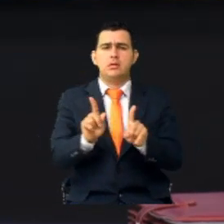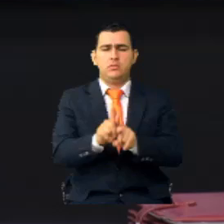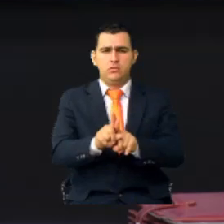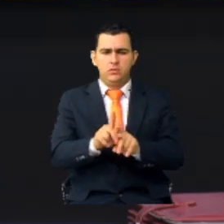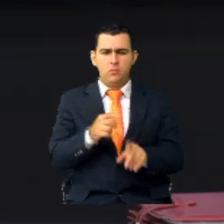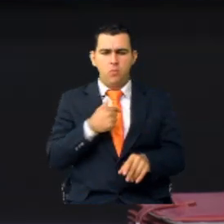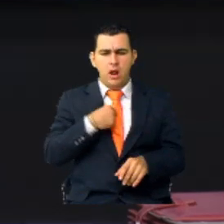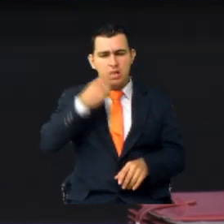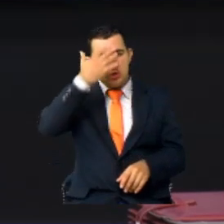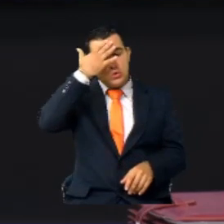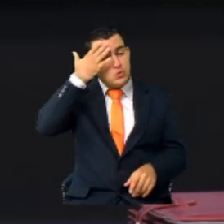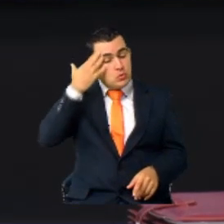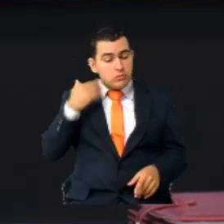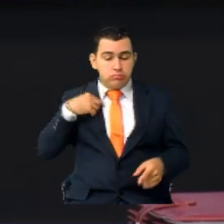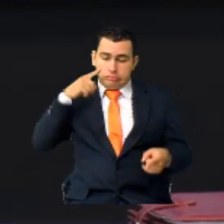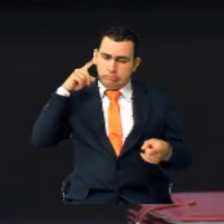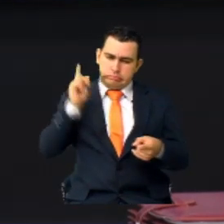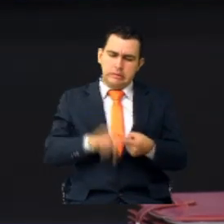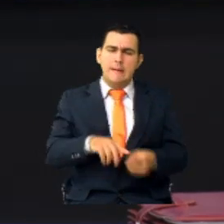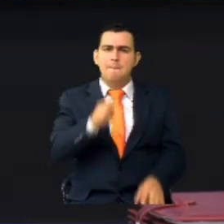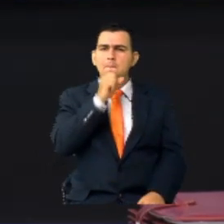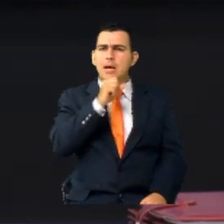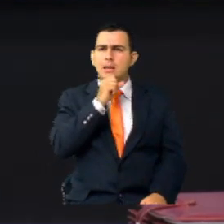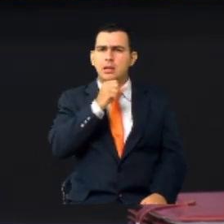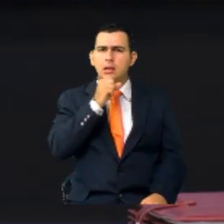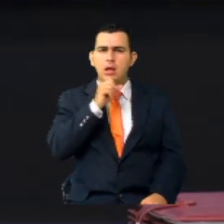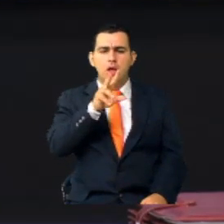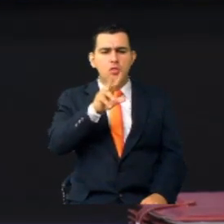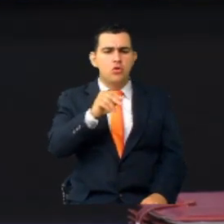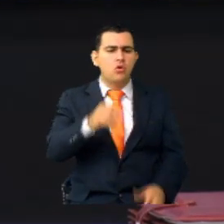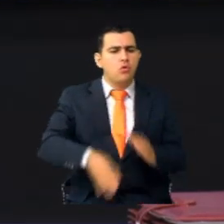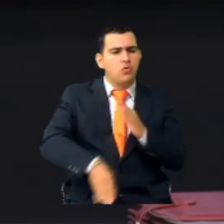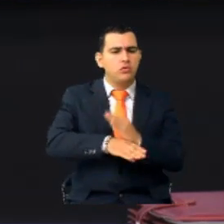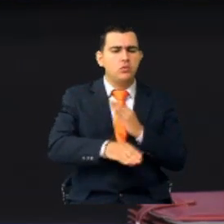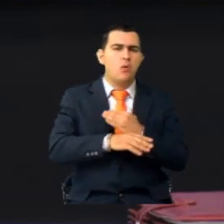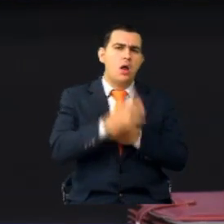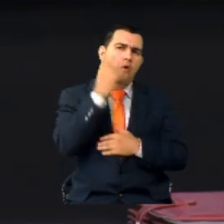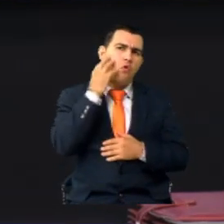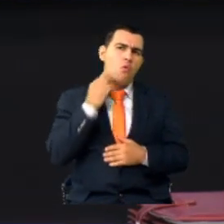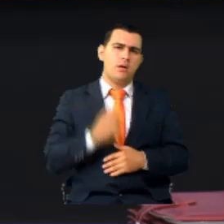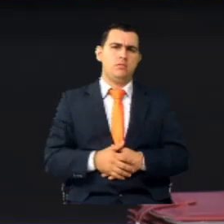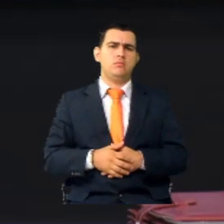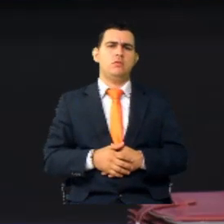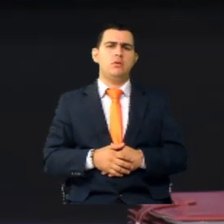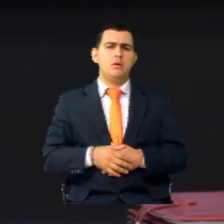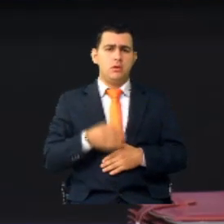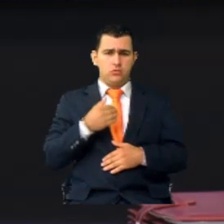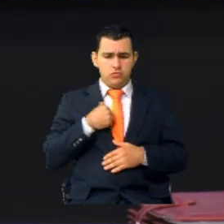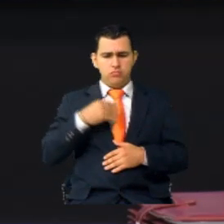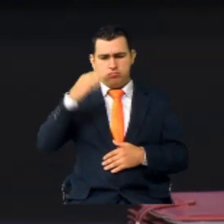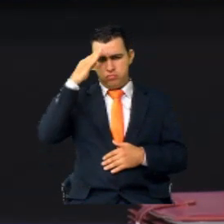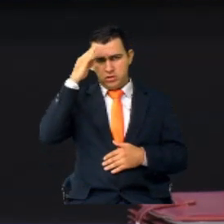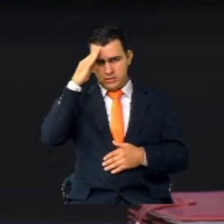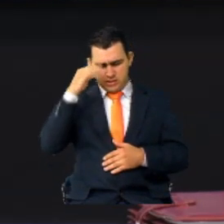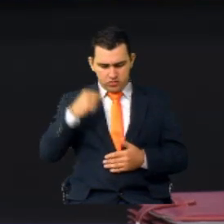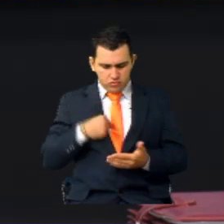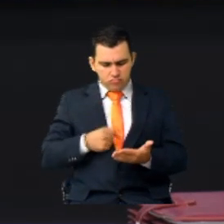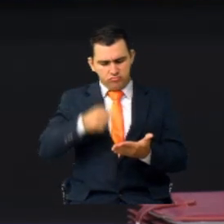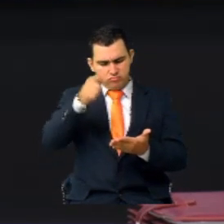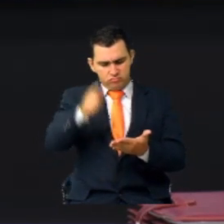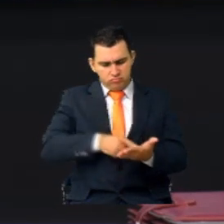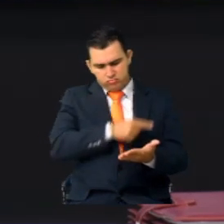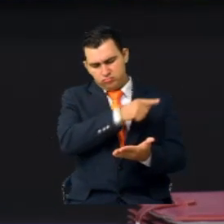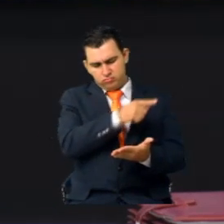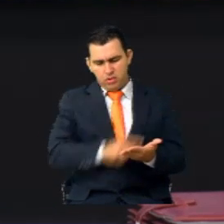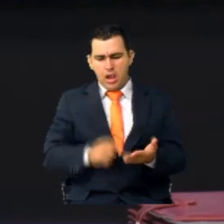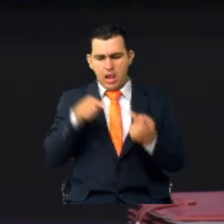última gota de sudor por defenderla, para que no se la sigan robando. Horacio Henao votará este 25 de octubre aquí en la